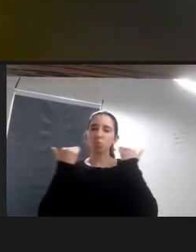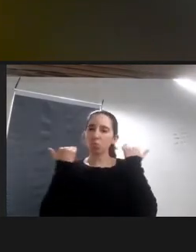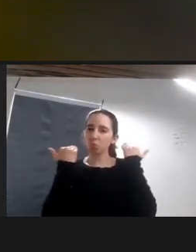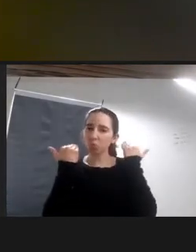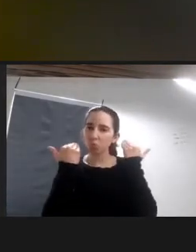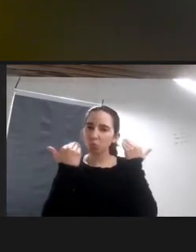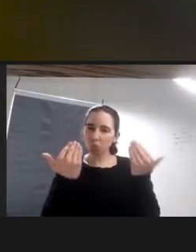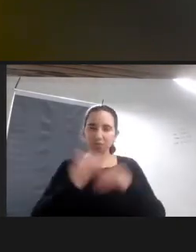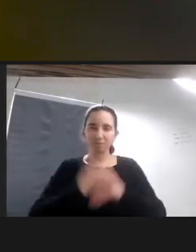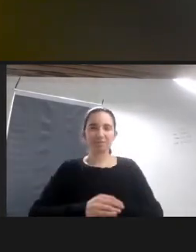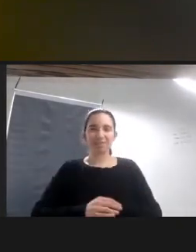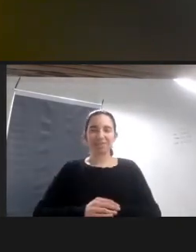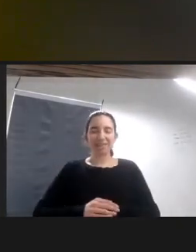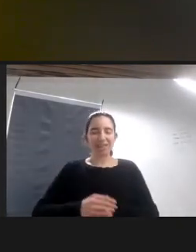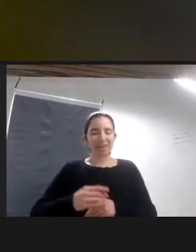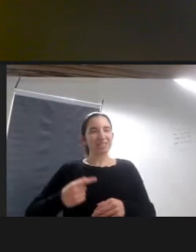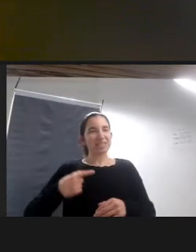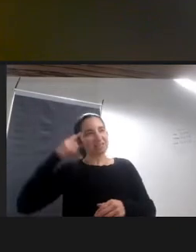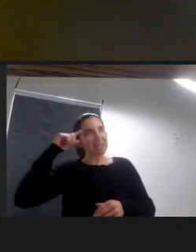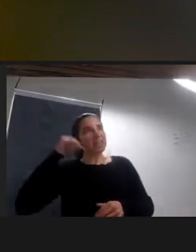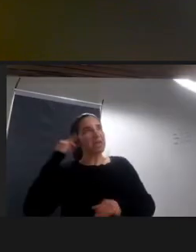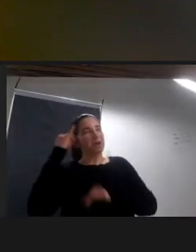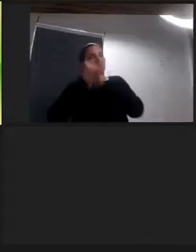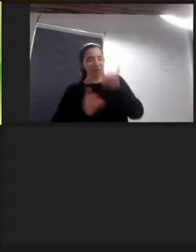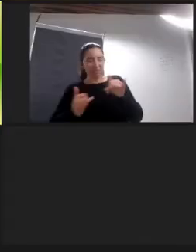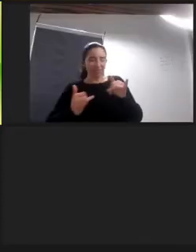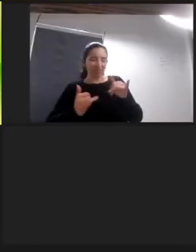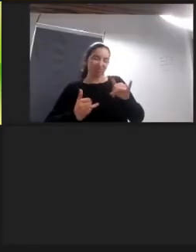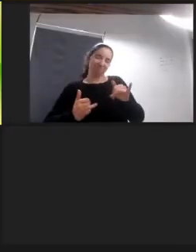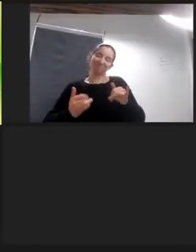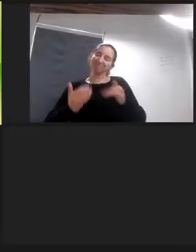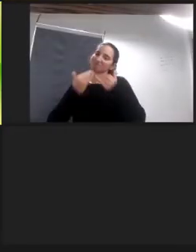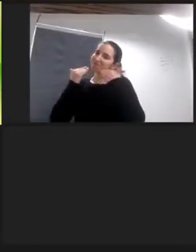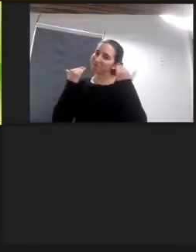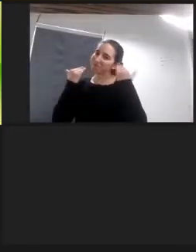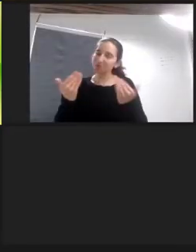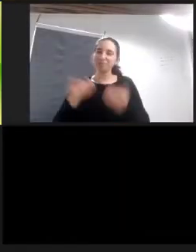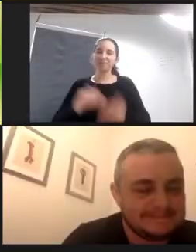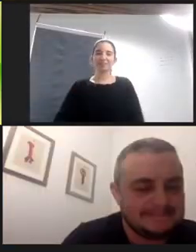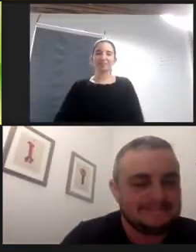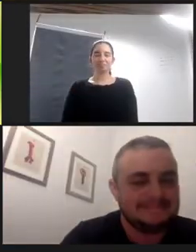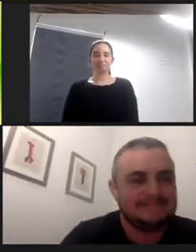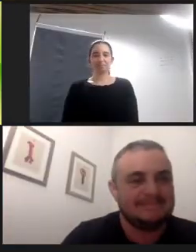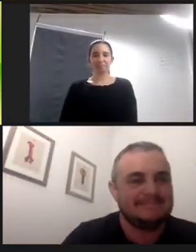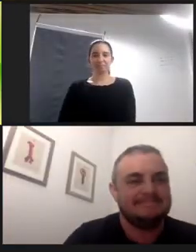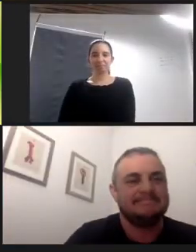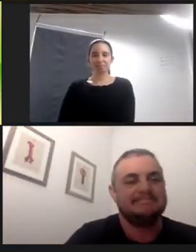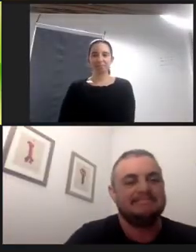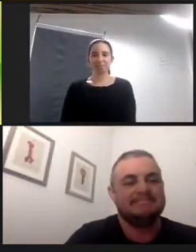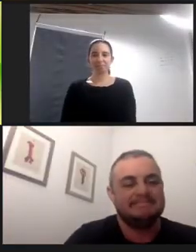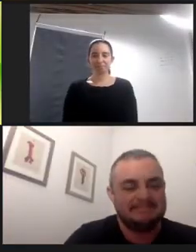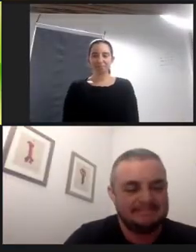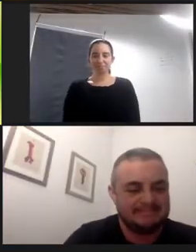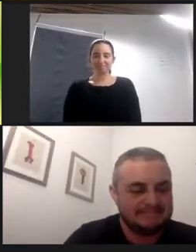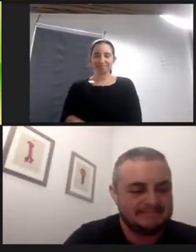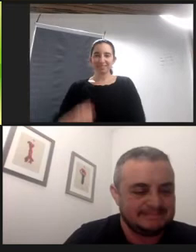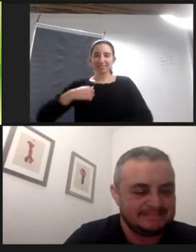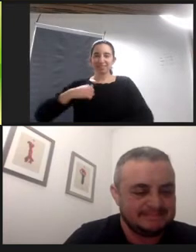dan y el hecho de que quieran escuchar mis reflexiones, digamos. Estoy